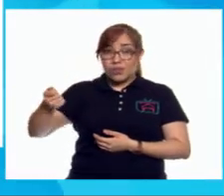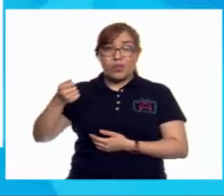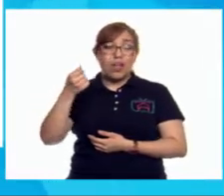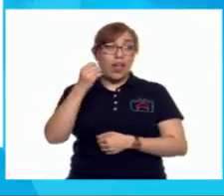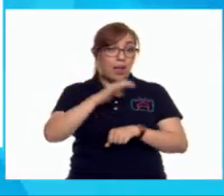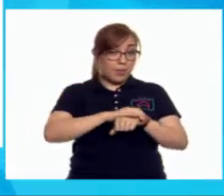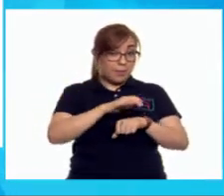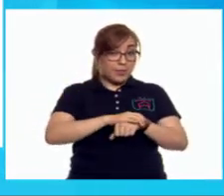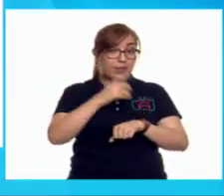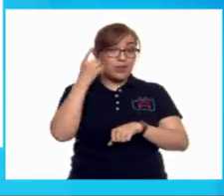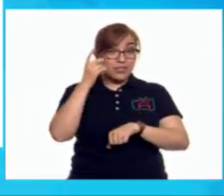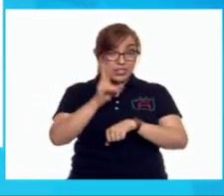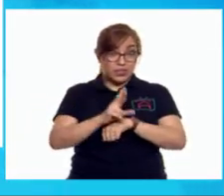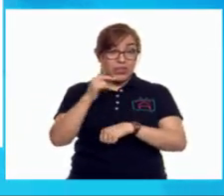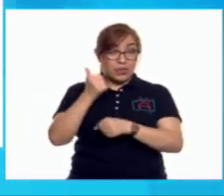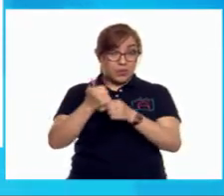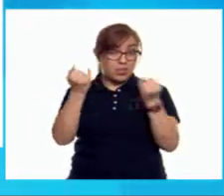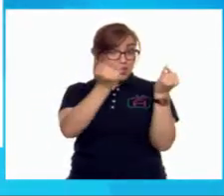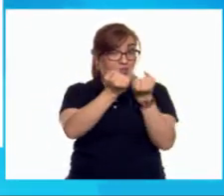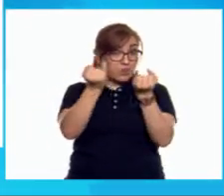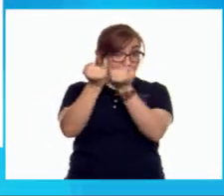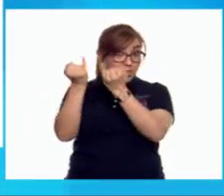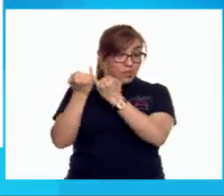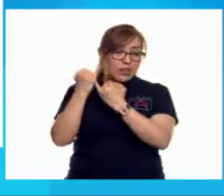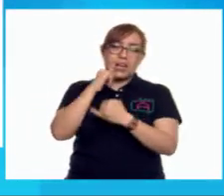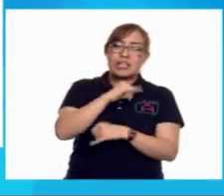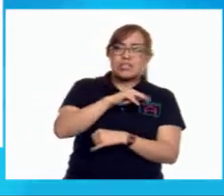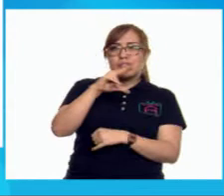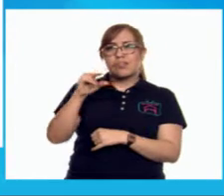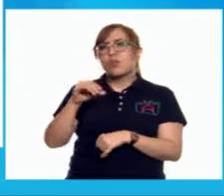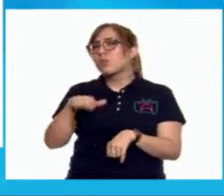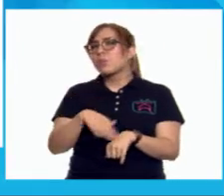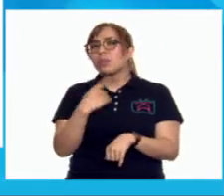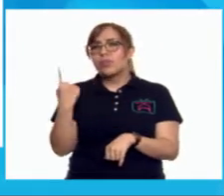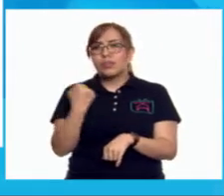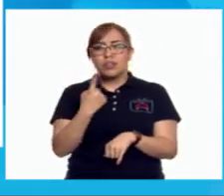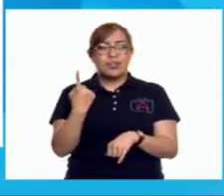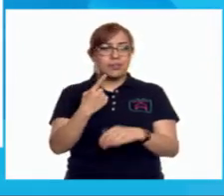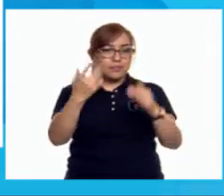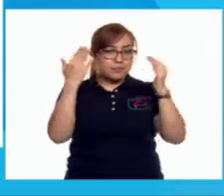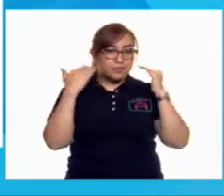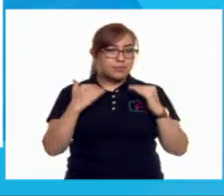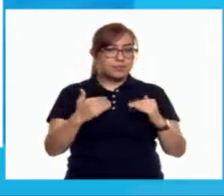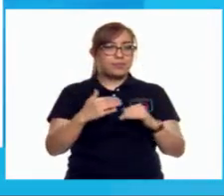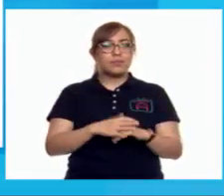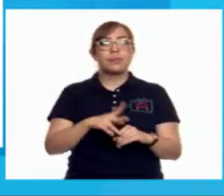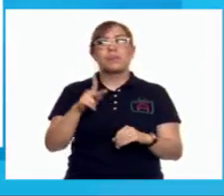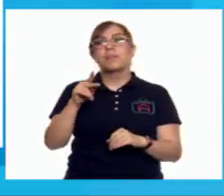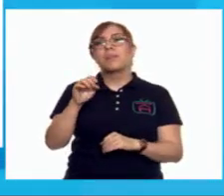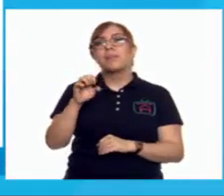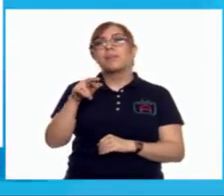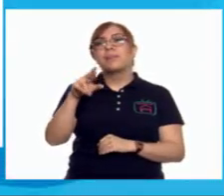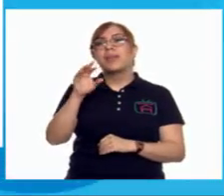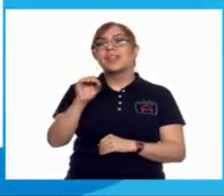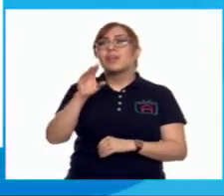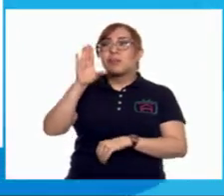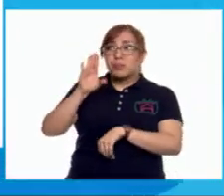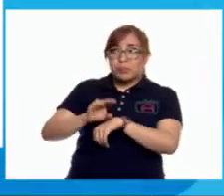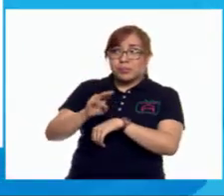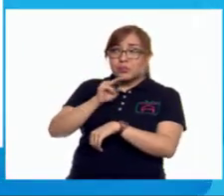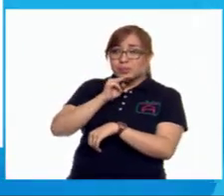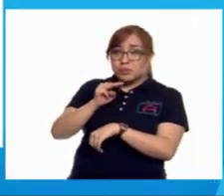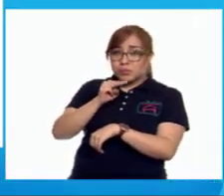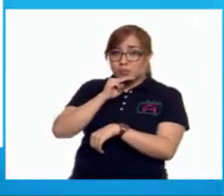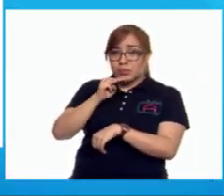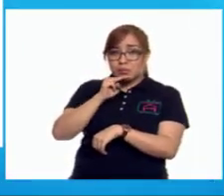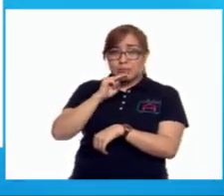Sí, no y por qué. Vamos a la siguiente. ¿La manera en la que Pedro pide permiso a